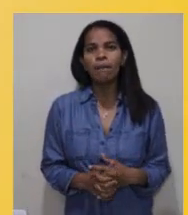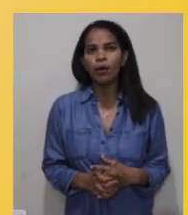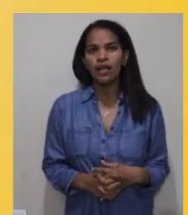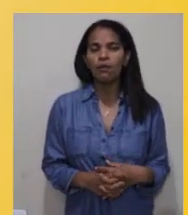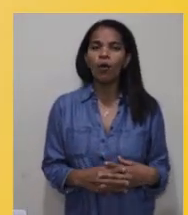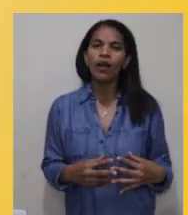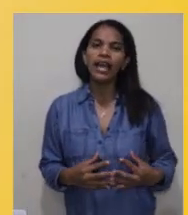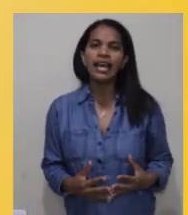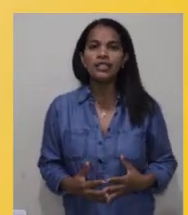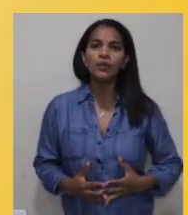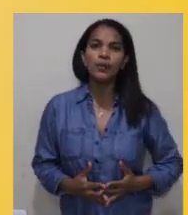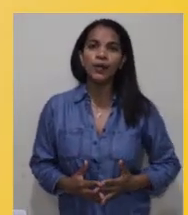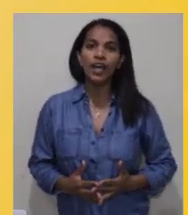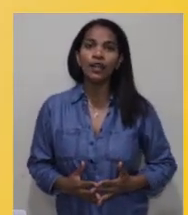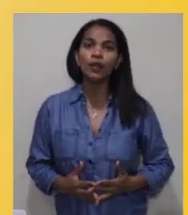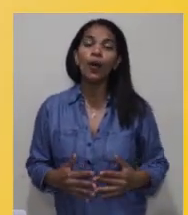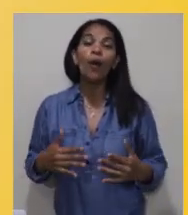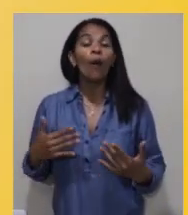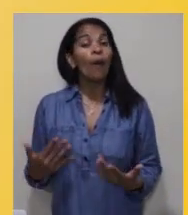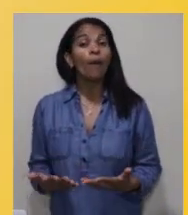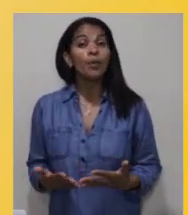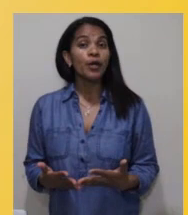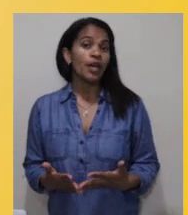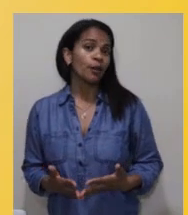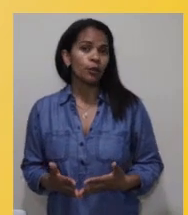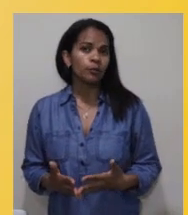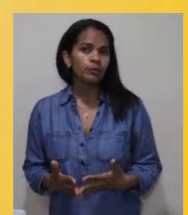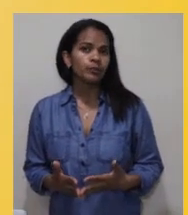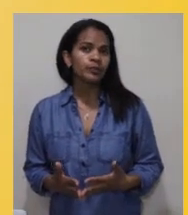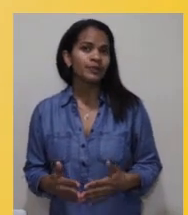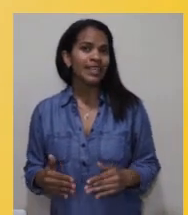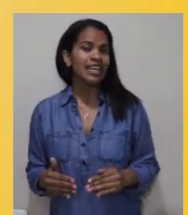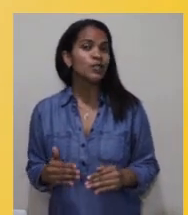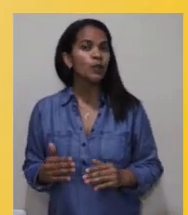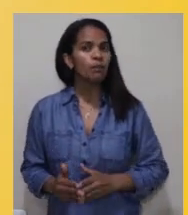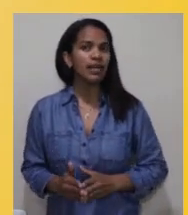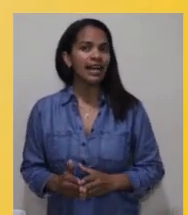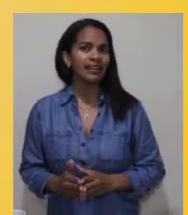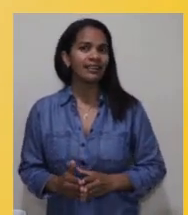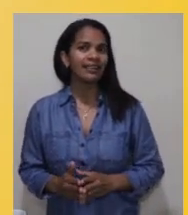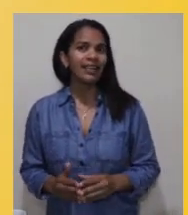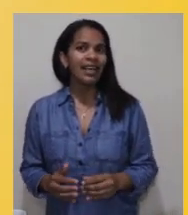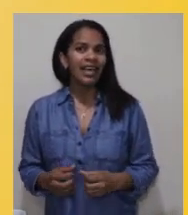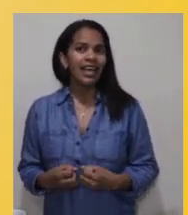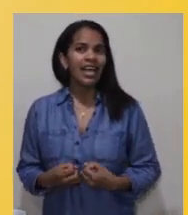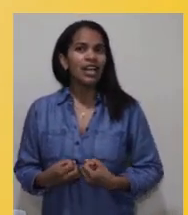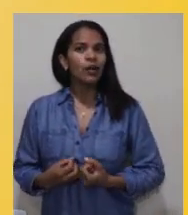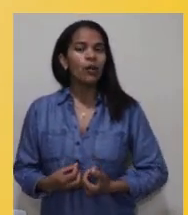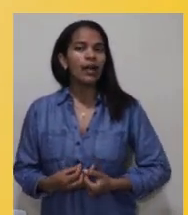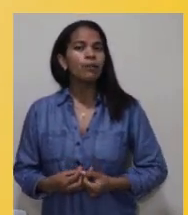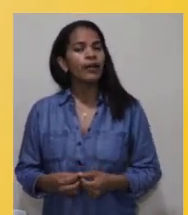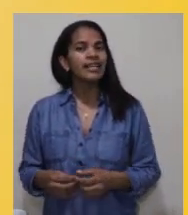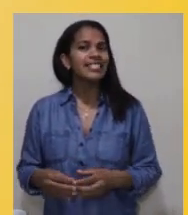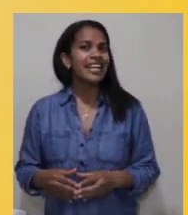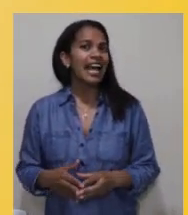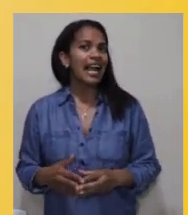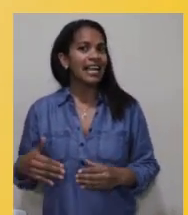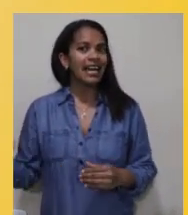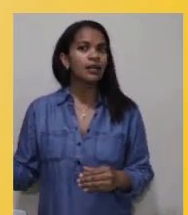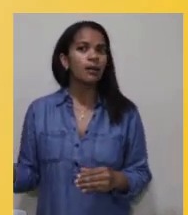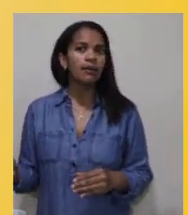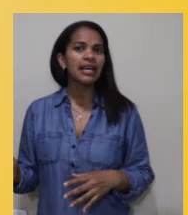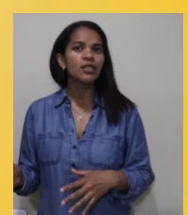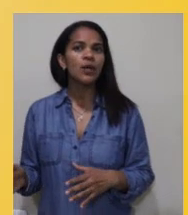empecemos, exploremos. ¿Qué es un proyecto? Un proyecto es un plan, el cual puede ser